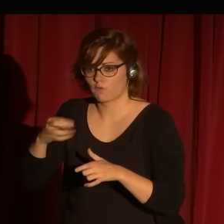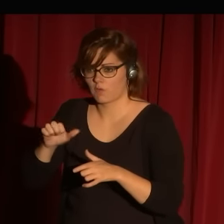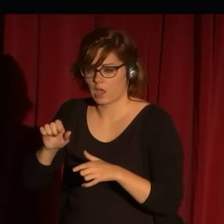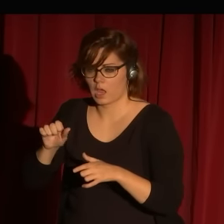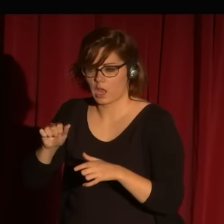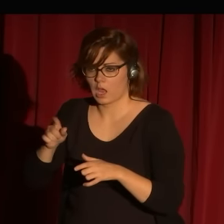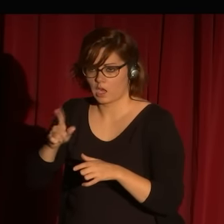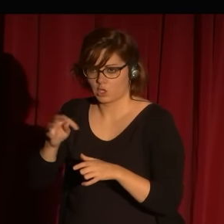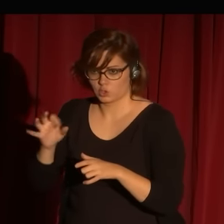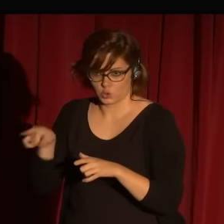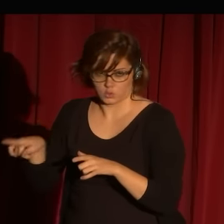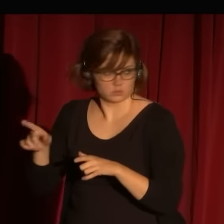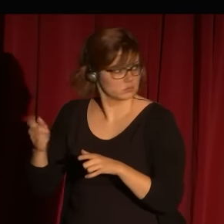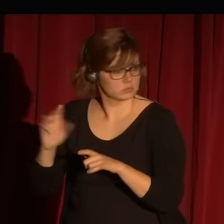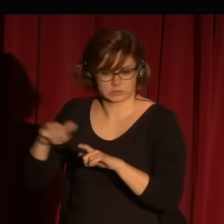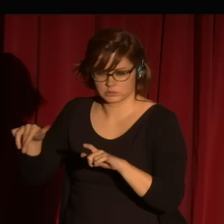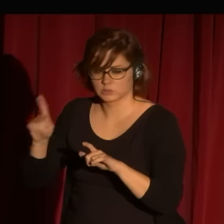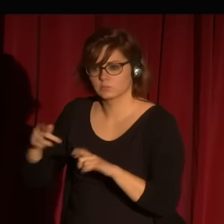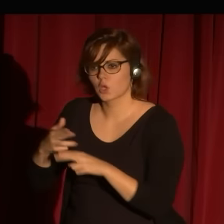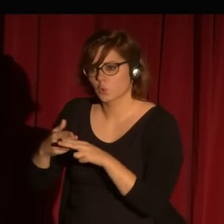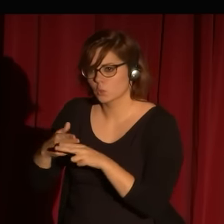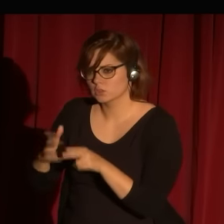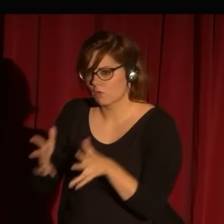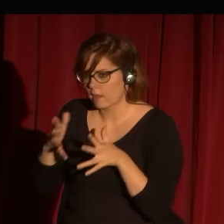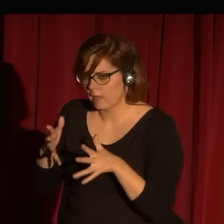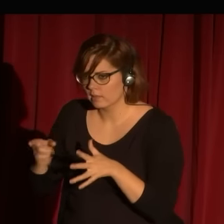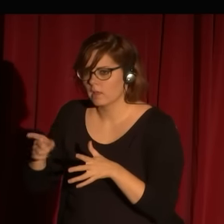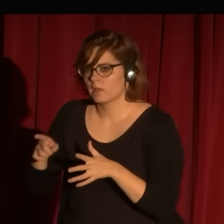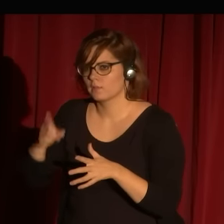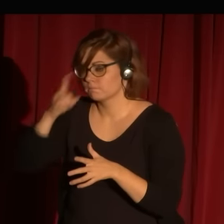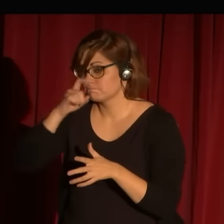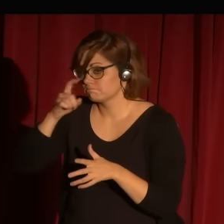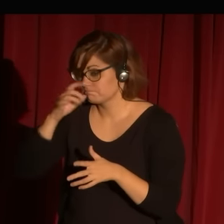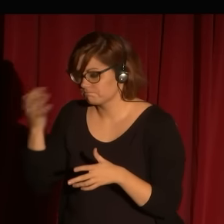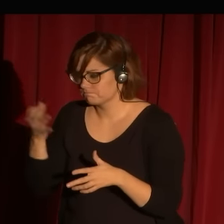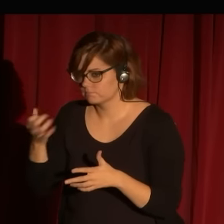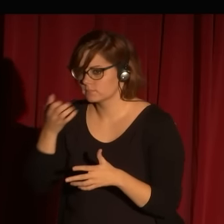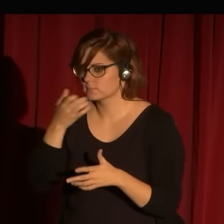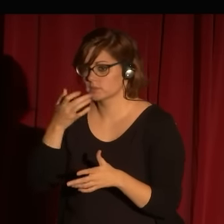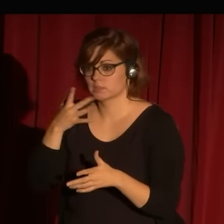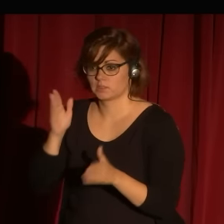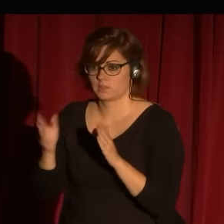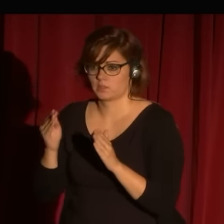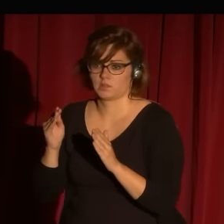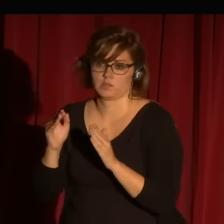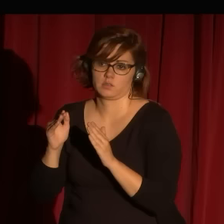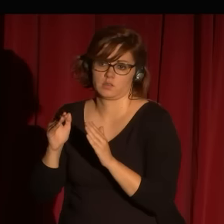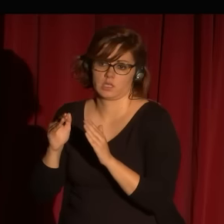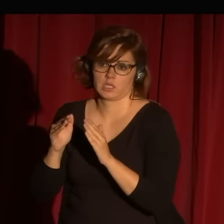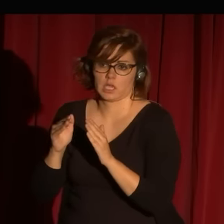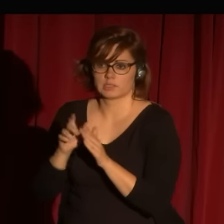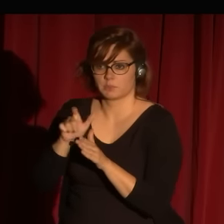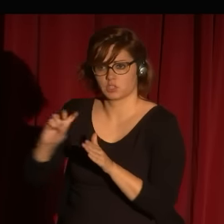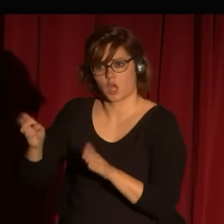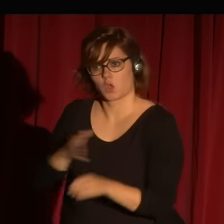cuadro un plato Perdón un cuchillo de plata que nos Recuerda que cuando alguien iba a comer a casa de otra persona